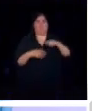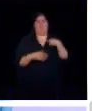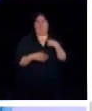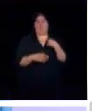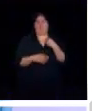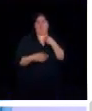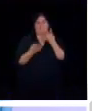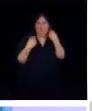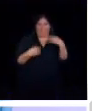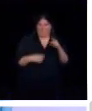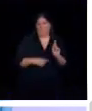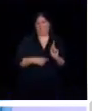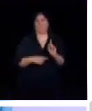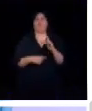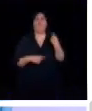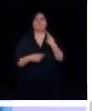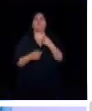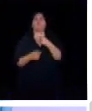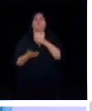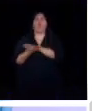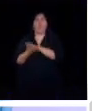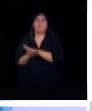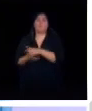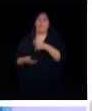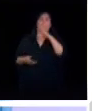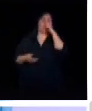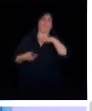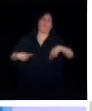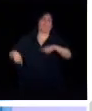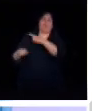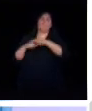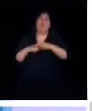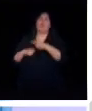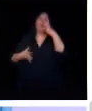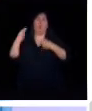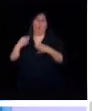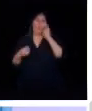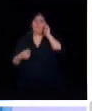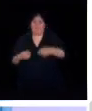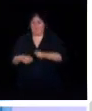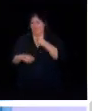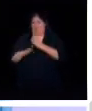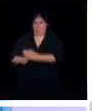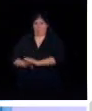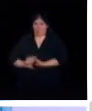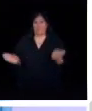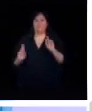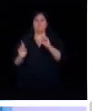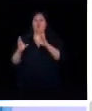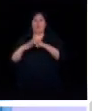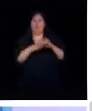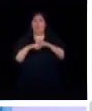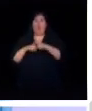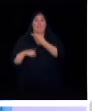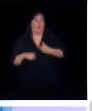Estado que tiene que ser eficiente, que tiene que invertir en educación, en ciencia y técnica, que tiene que sacarle la pata de encima a los que